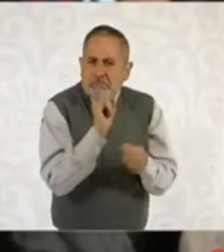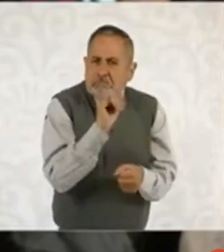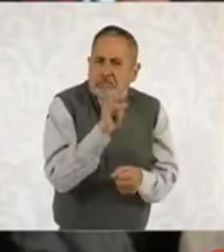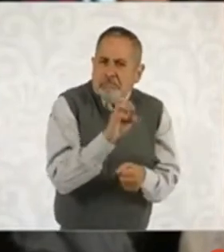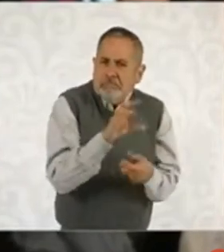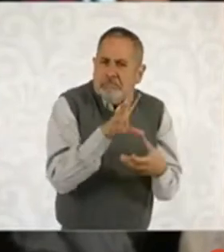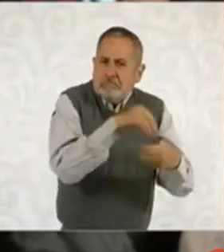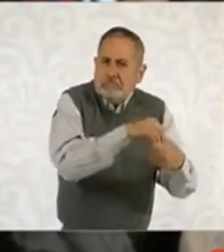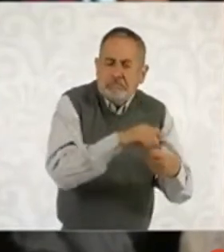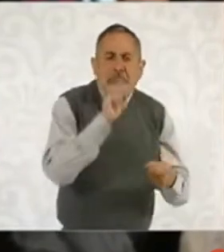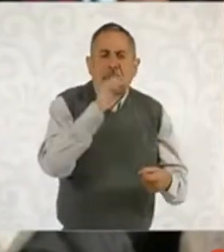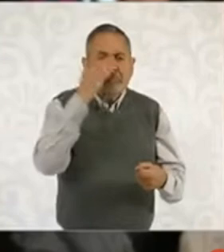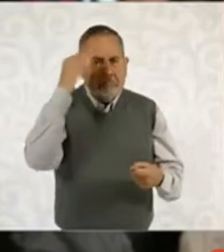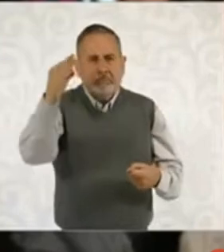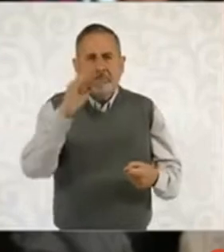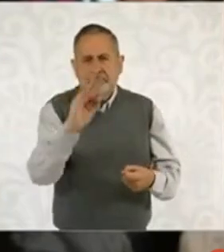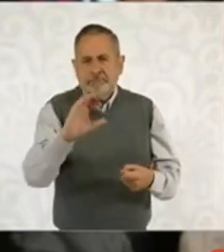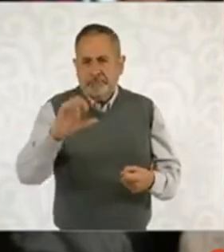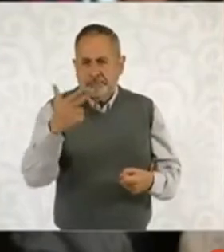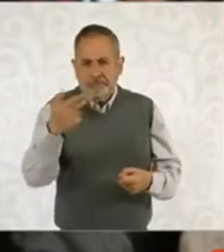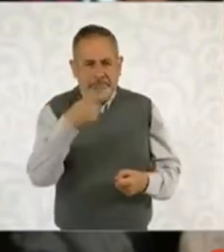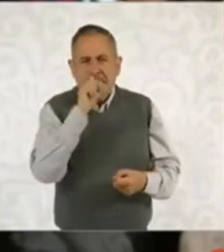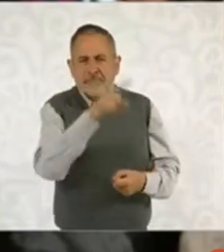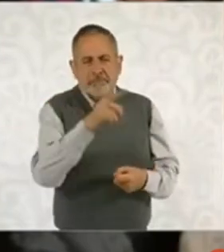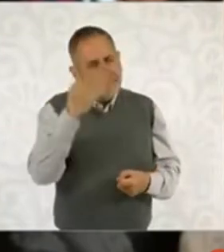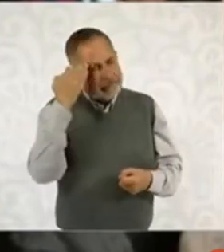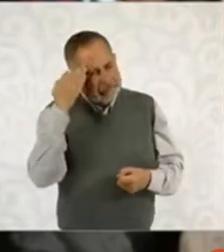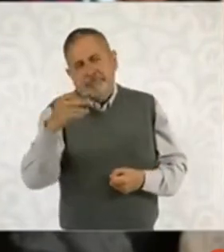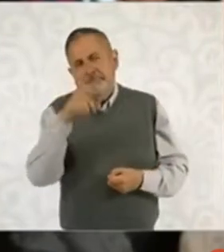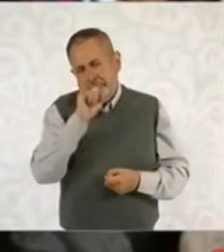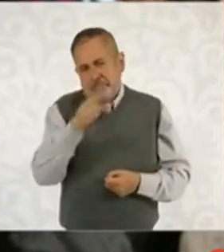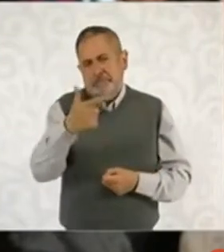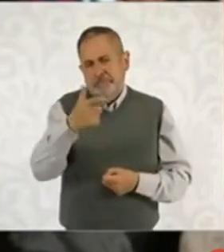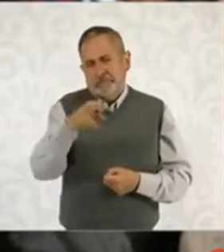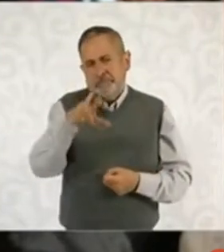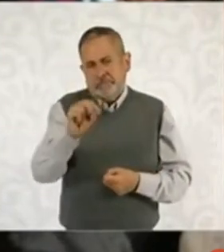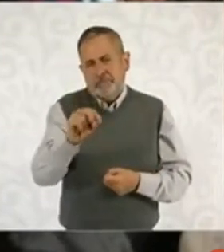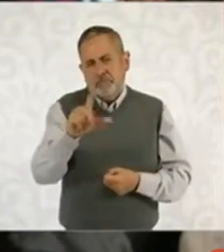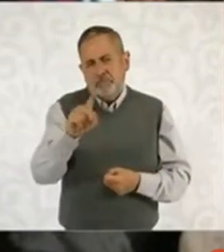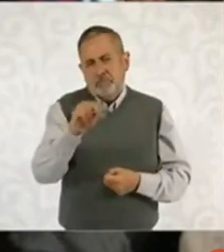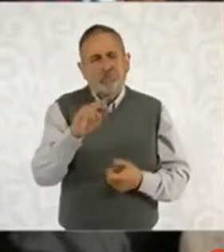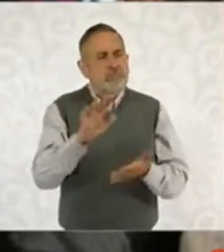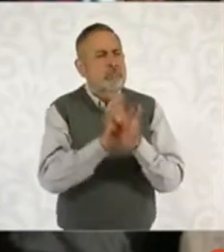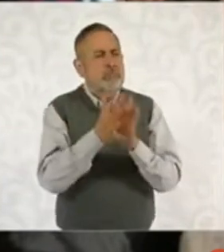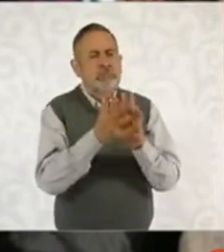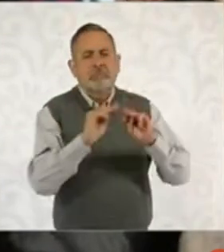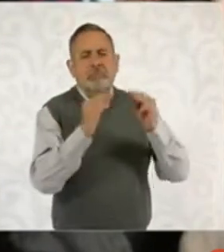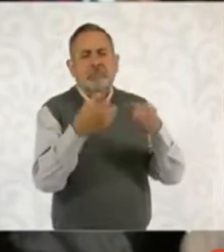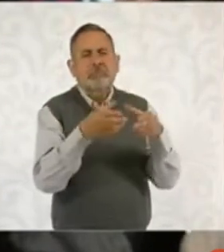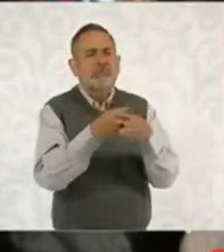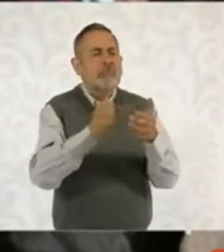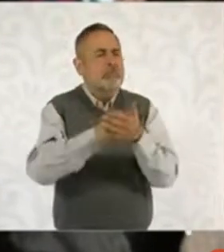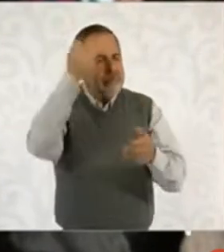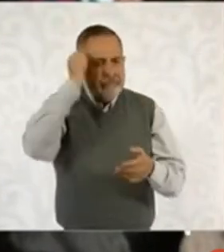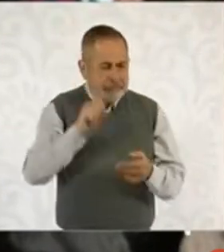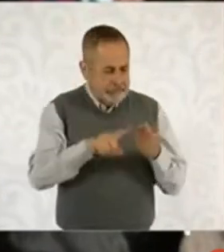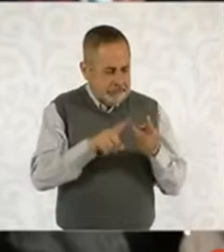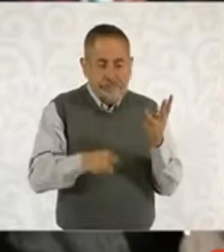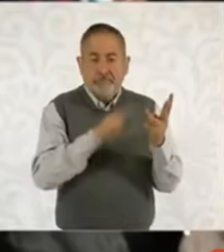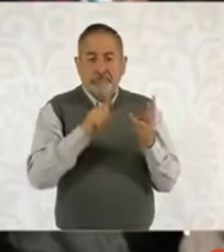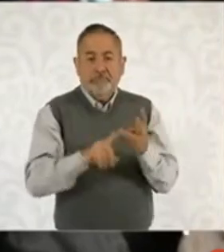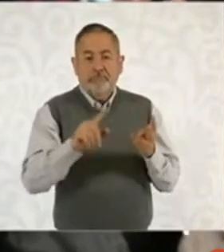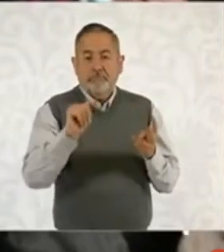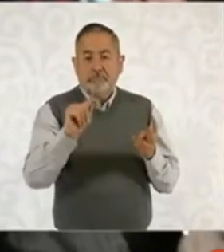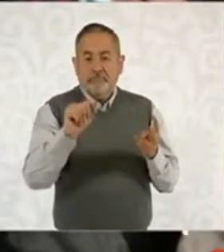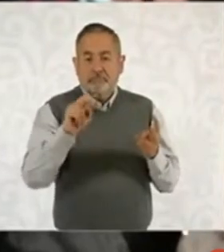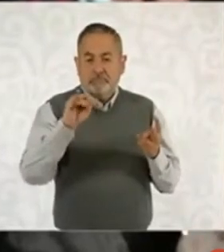del gobierno de Felipe Calderón, cuando ocurrió todo lo de Genaro García Luna y sus nexos con el cártel de Sinaloa. Está Dania